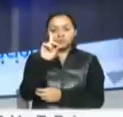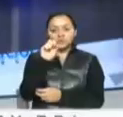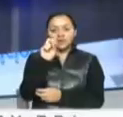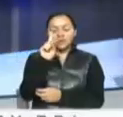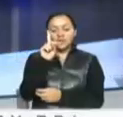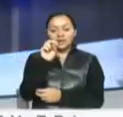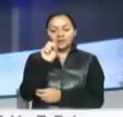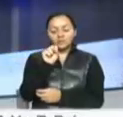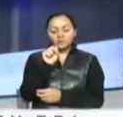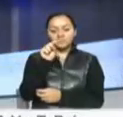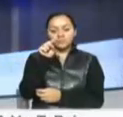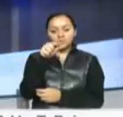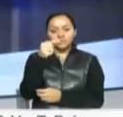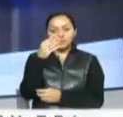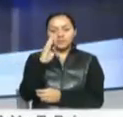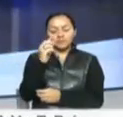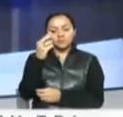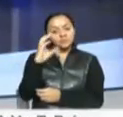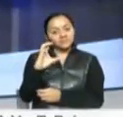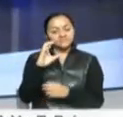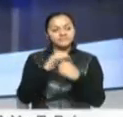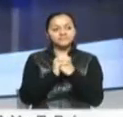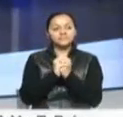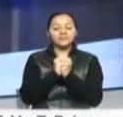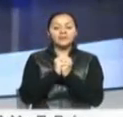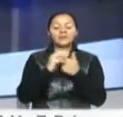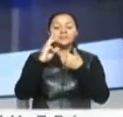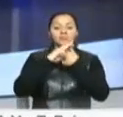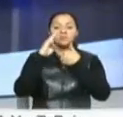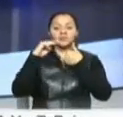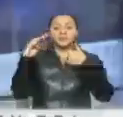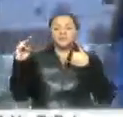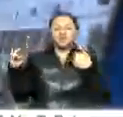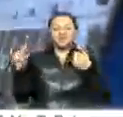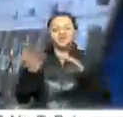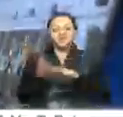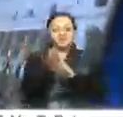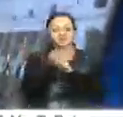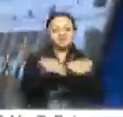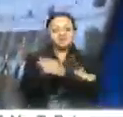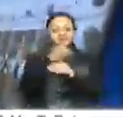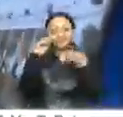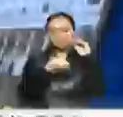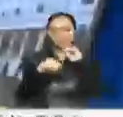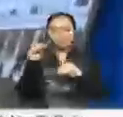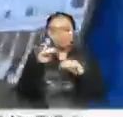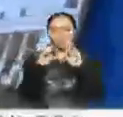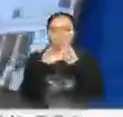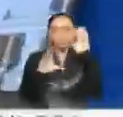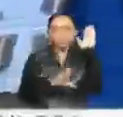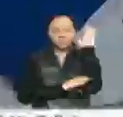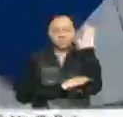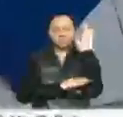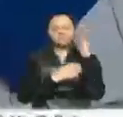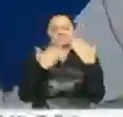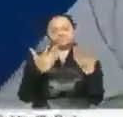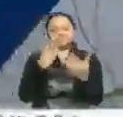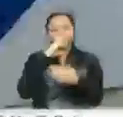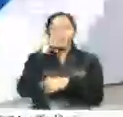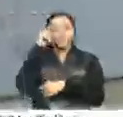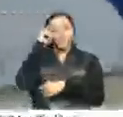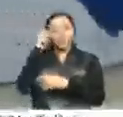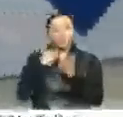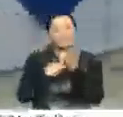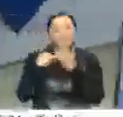www.elciudadano.gov.es. Iniciamos. Montecristi, cuna de la nueva constitución, es sede del último gabinete itinerante. Estas citas, que ya